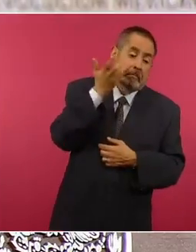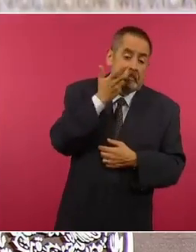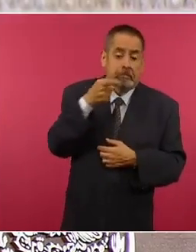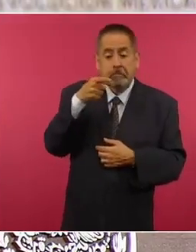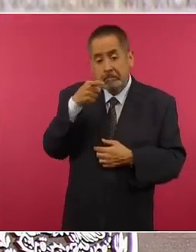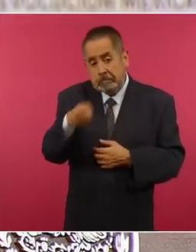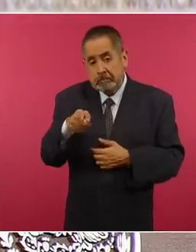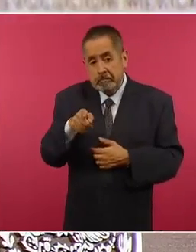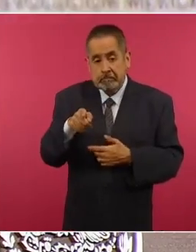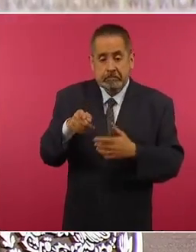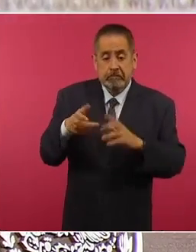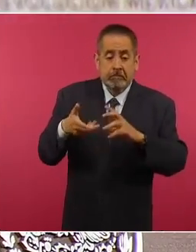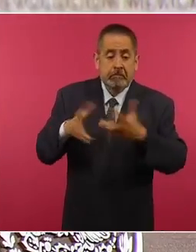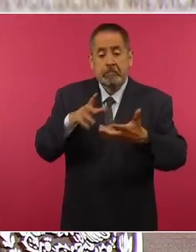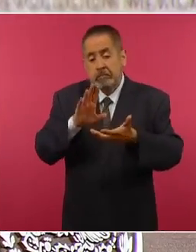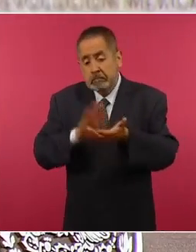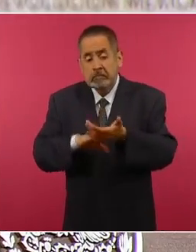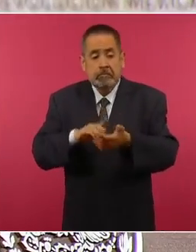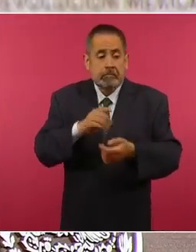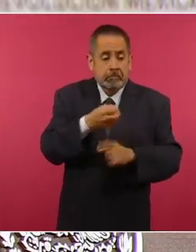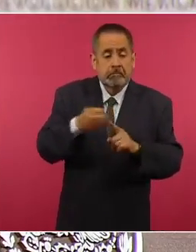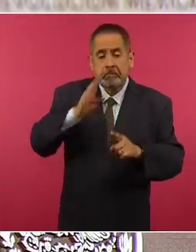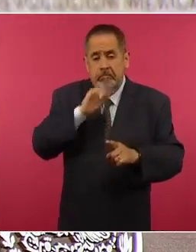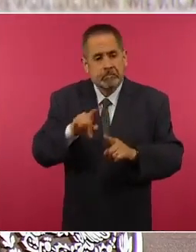porque es un asunto de justicia